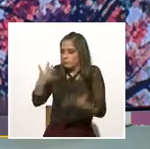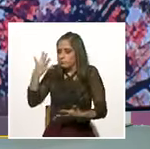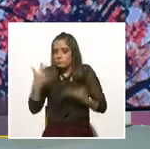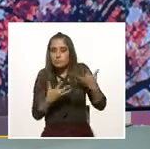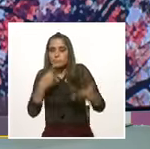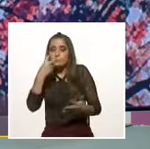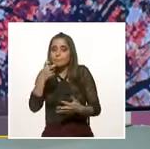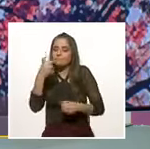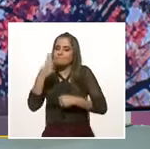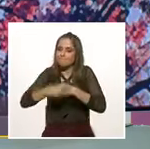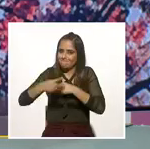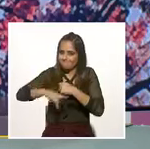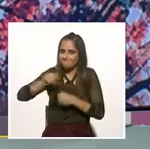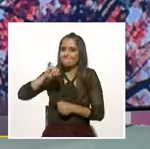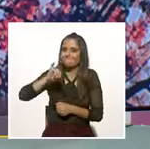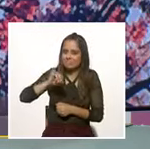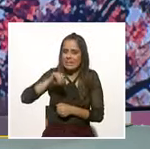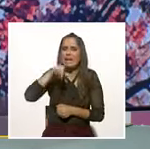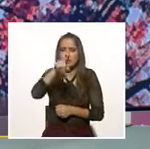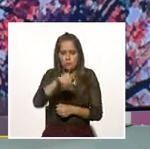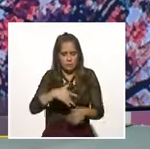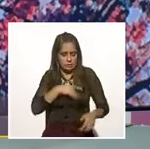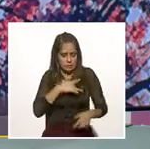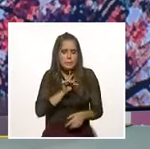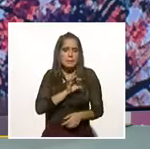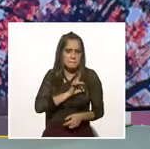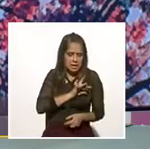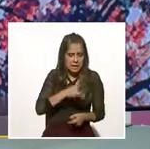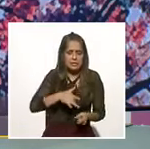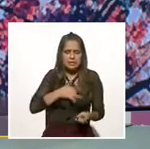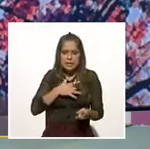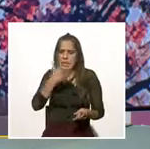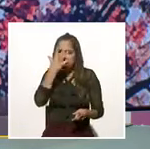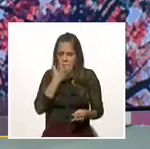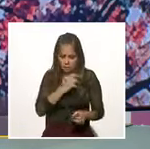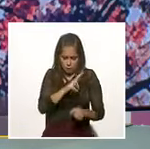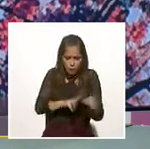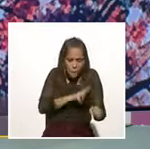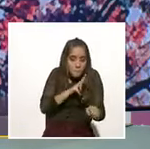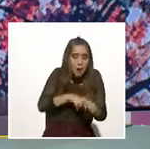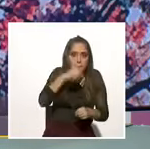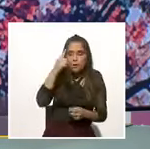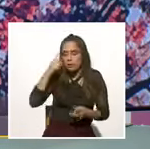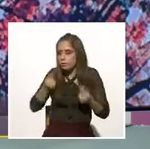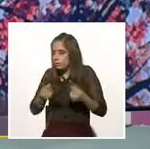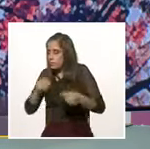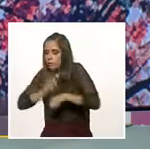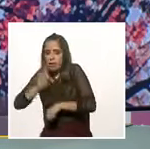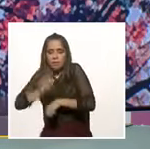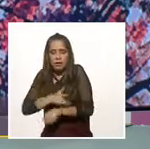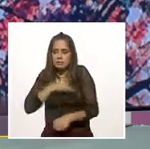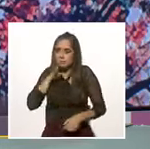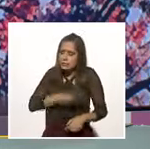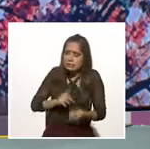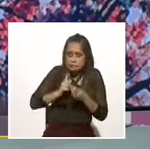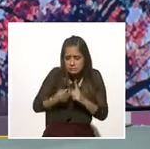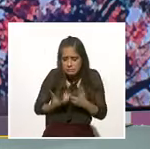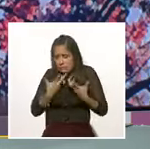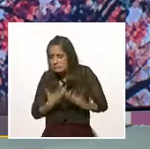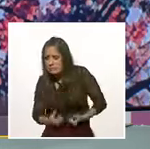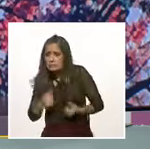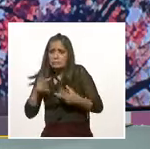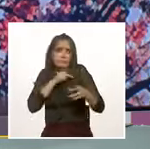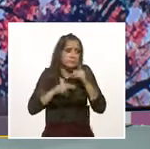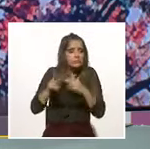peligroso, entonces está bien sentir miedo, está bien sentir tristeza, pero no debe de ser un estado permanente. Tampoco lo es la resiliencia.